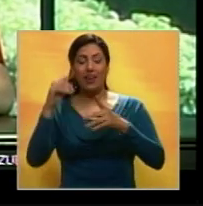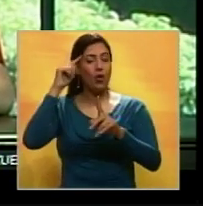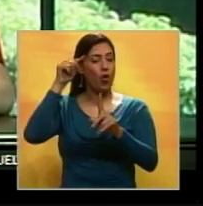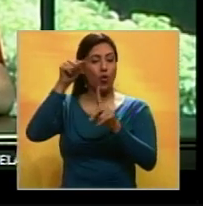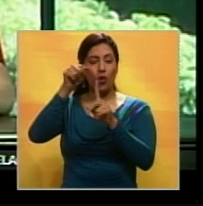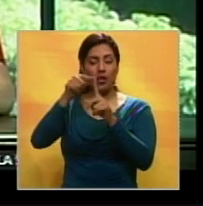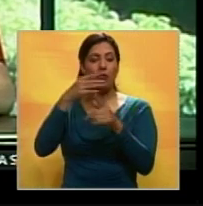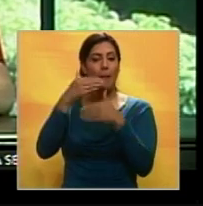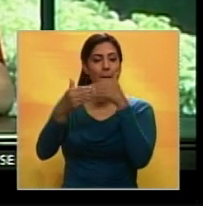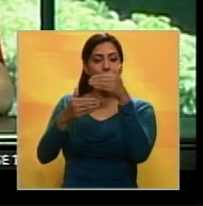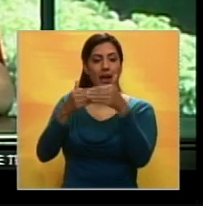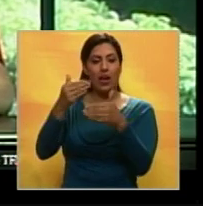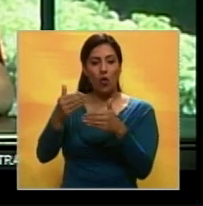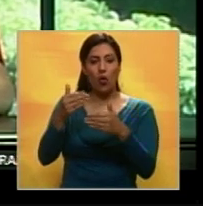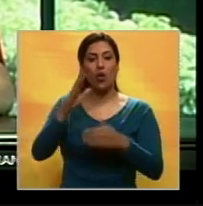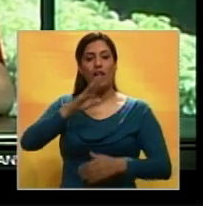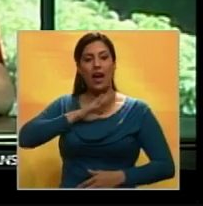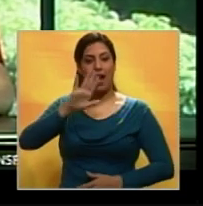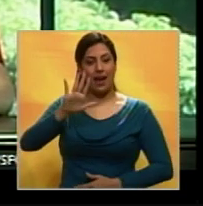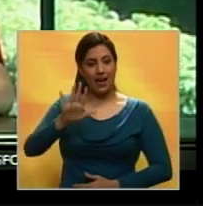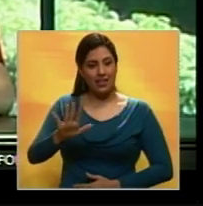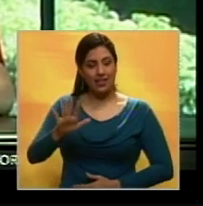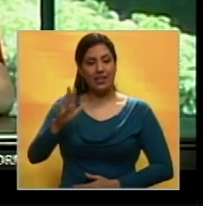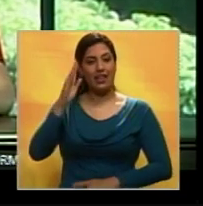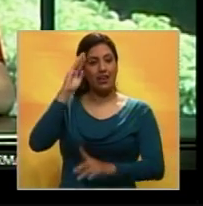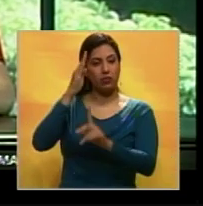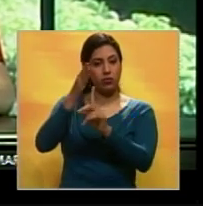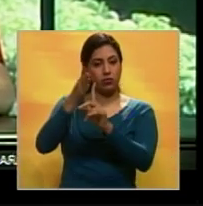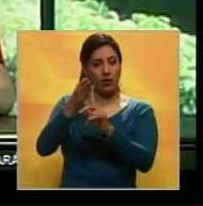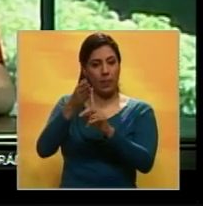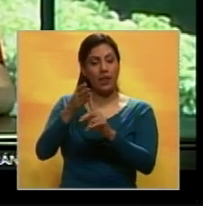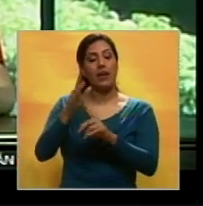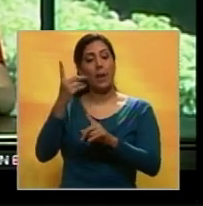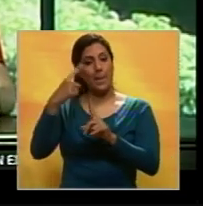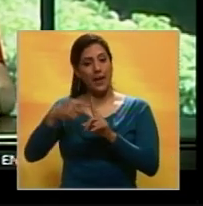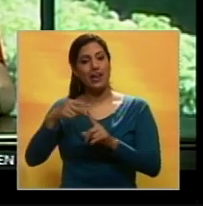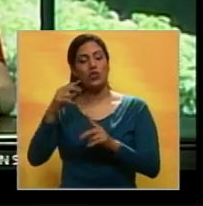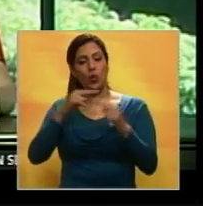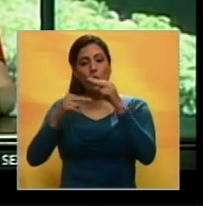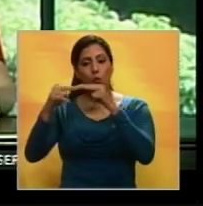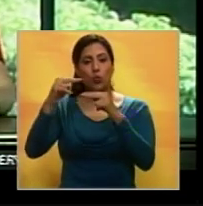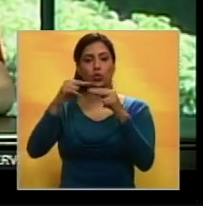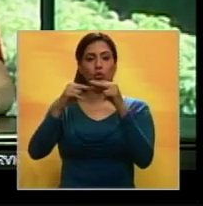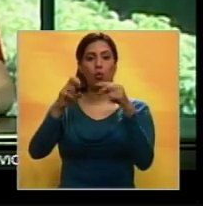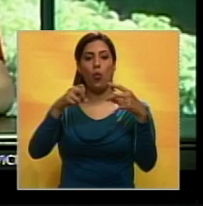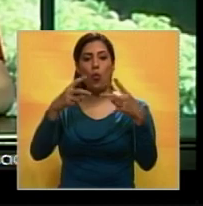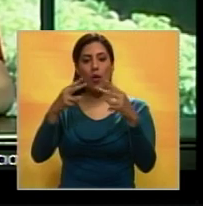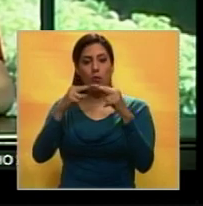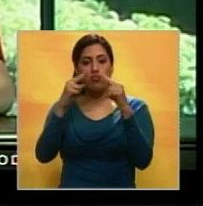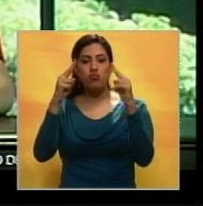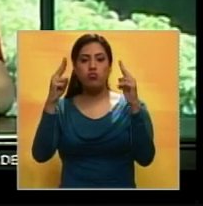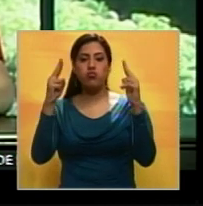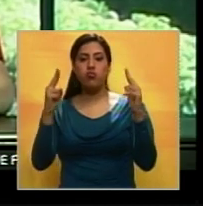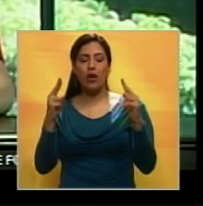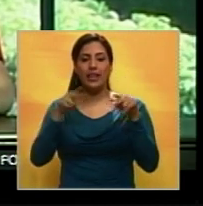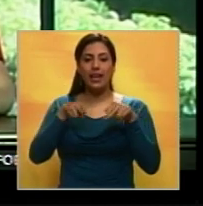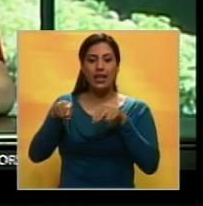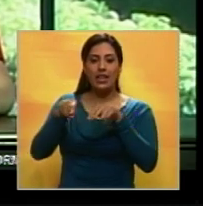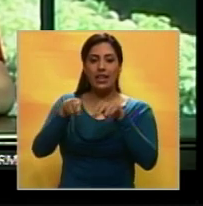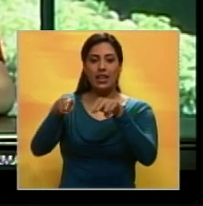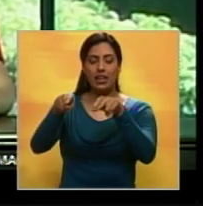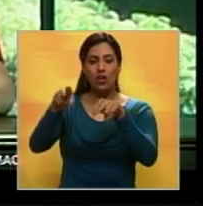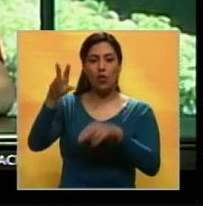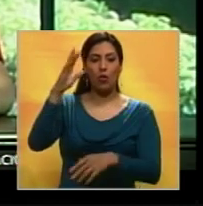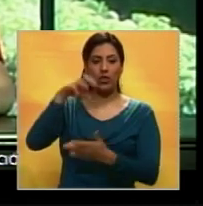fin de mejorar las condiciones de vialidad. Incluye la construcción de un puente sobre el río